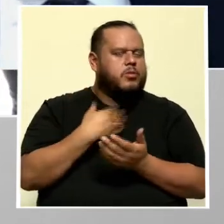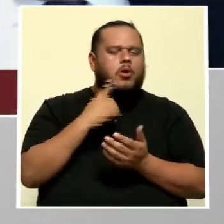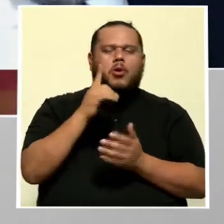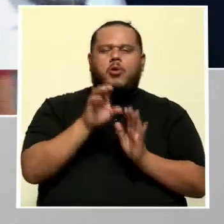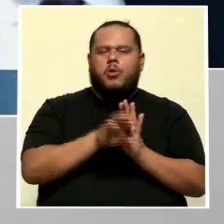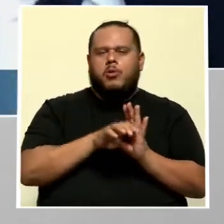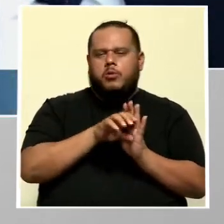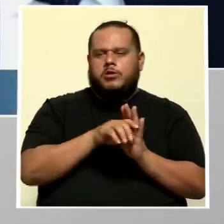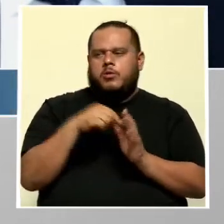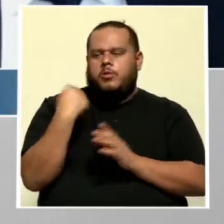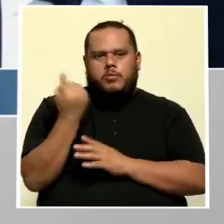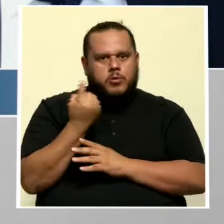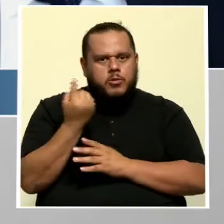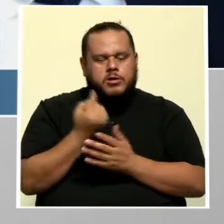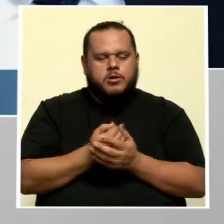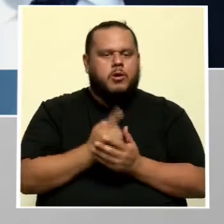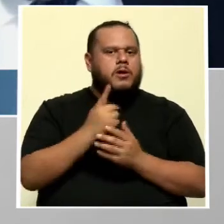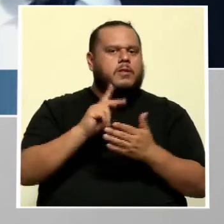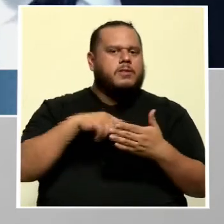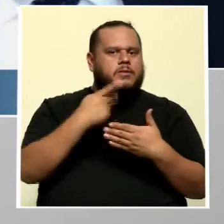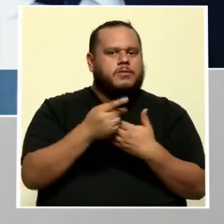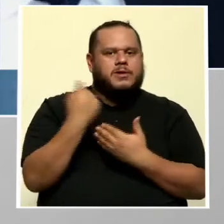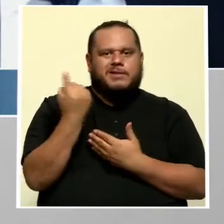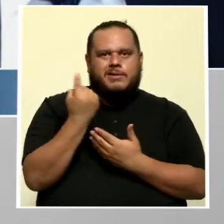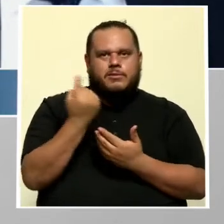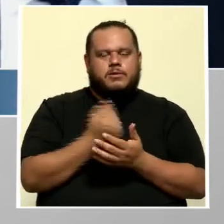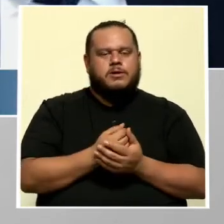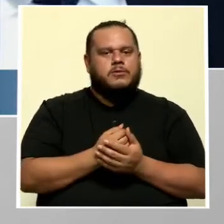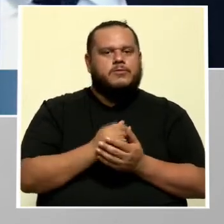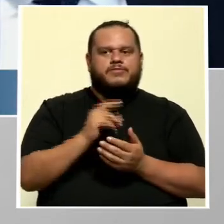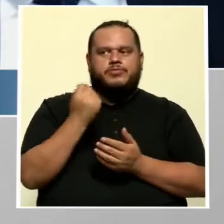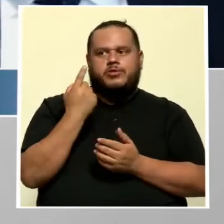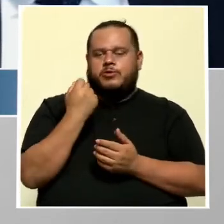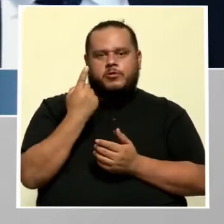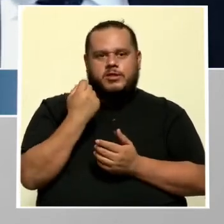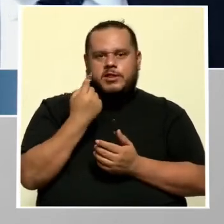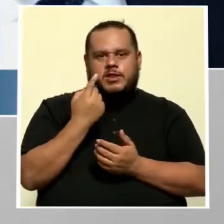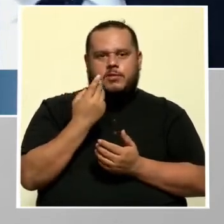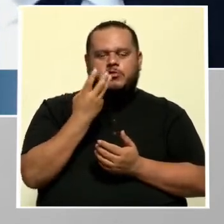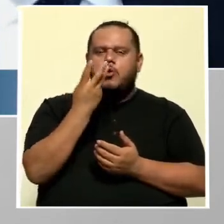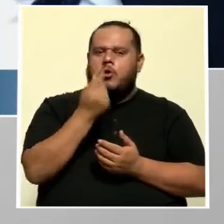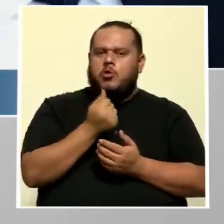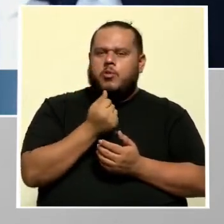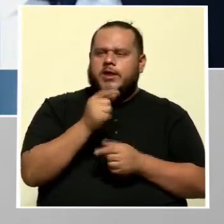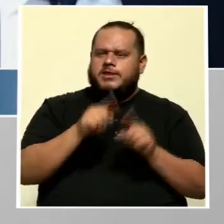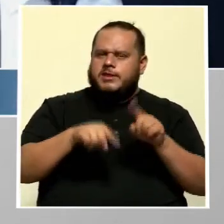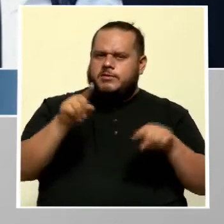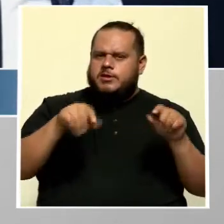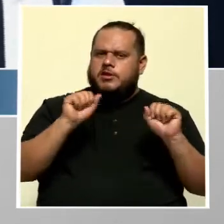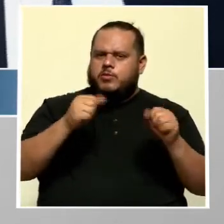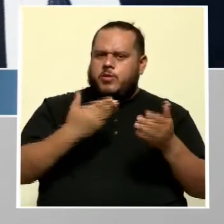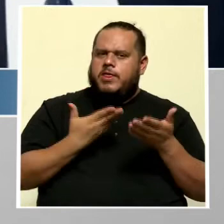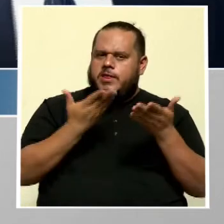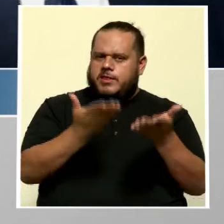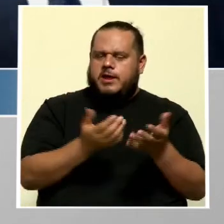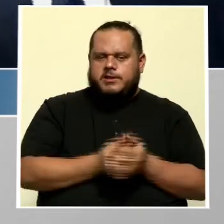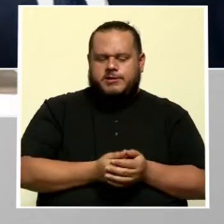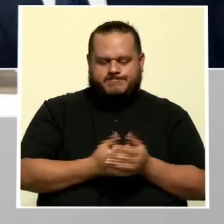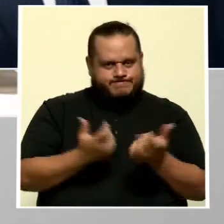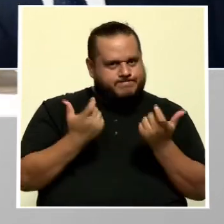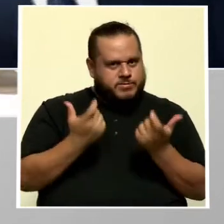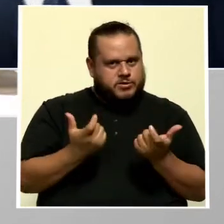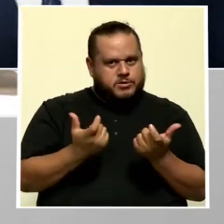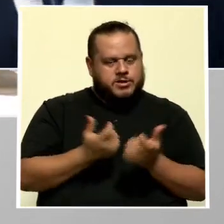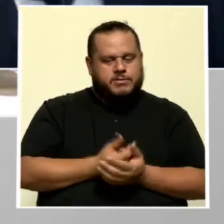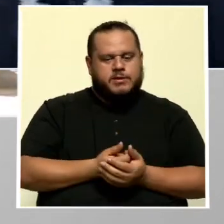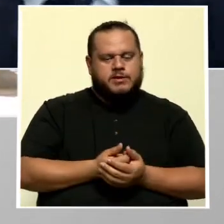currículum único, de un programa único, y no entendemos cuántas diversidades pueden darse. Dichosamente,